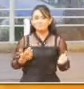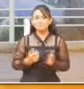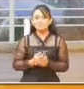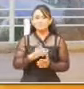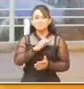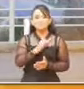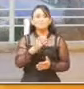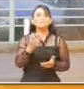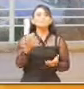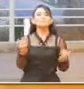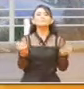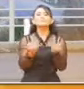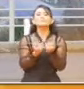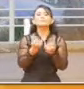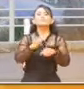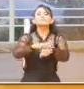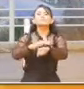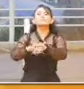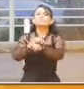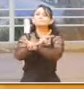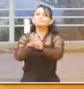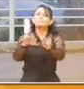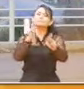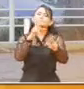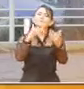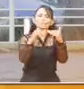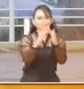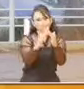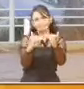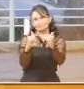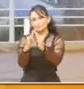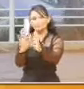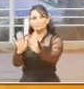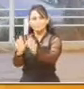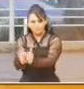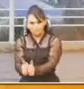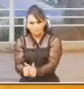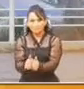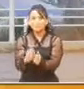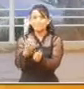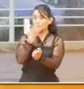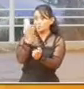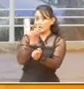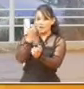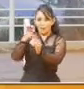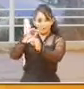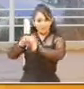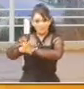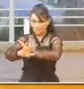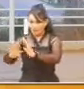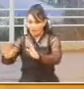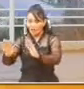y llamamos a todos a poderlas adoptar como lo han hecho instituciones educativas,